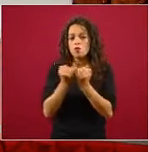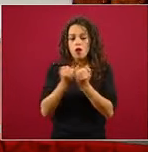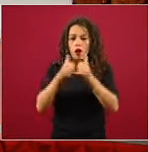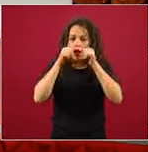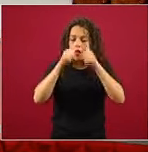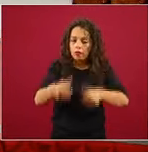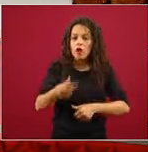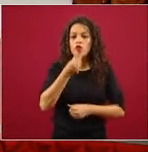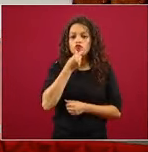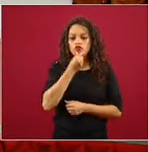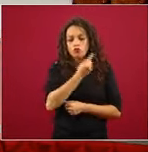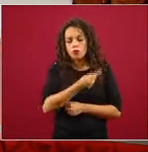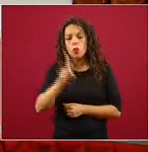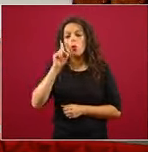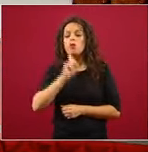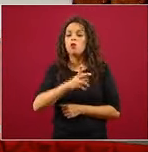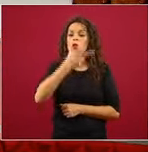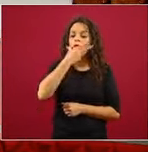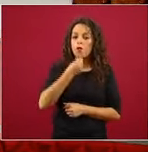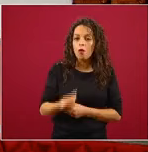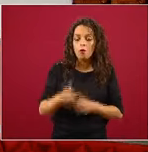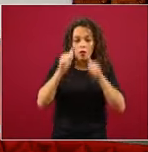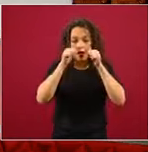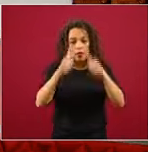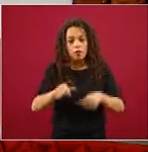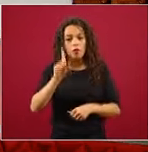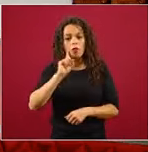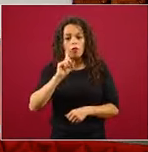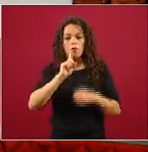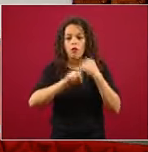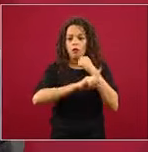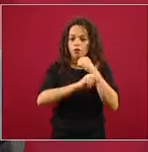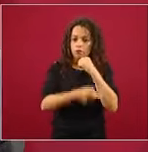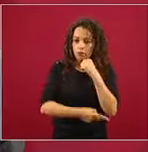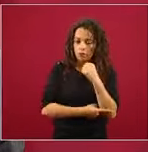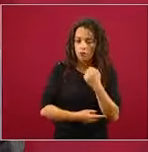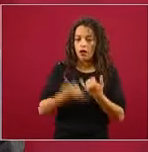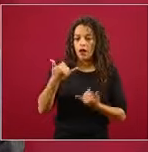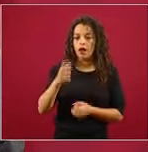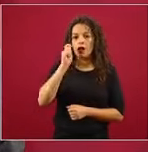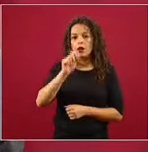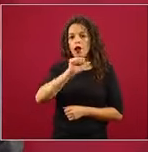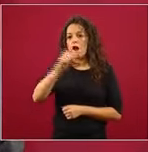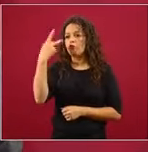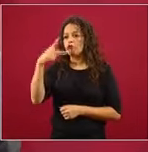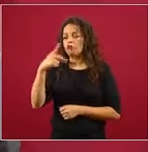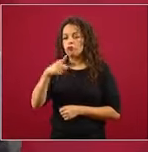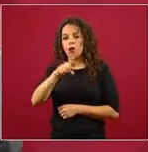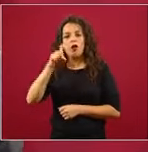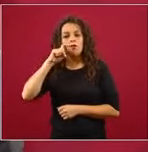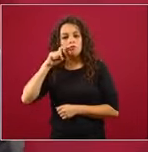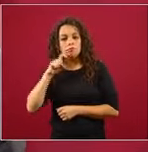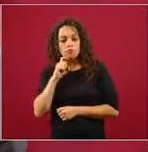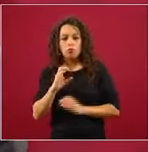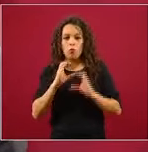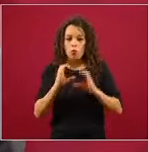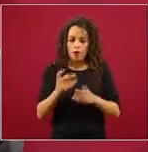la niña, de atención de la mujer embarazada, de la atención de las personas adultas mayores, etcétera,